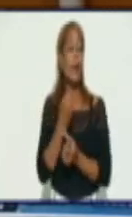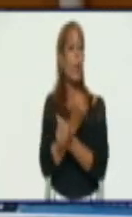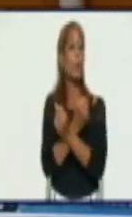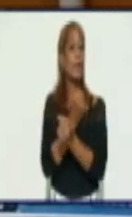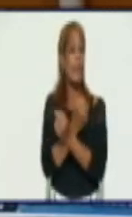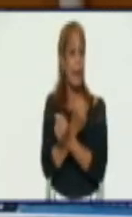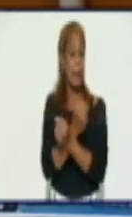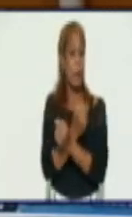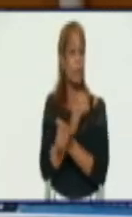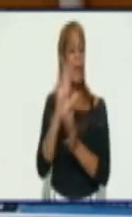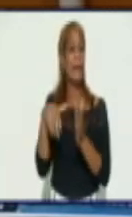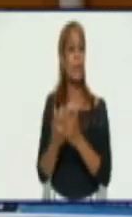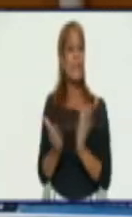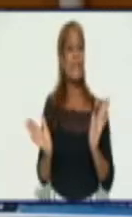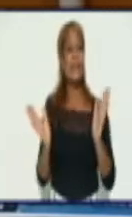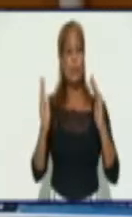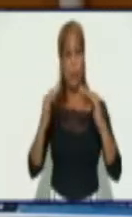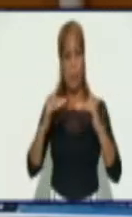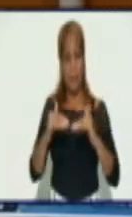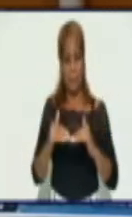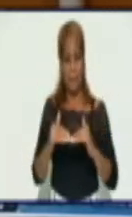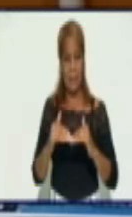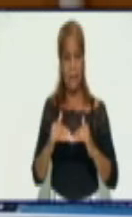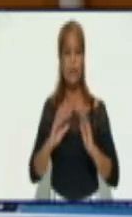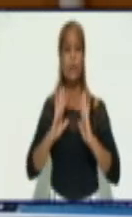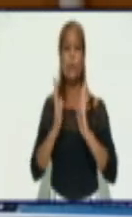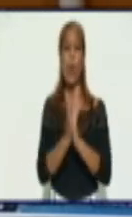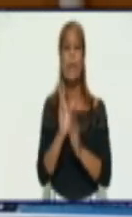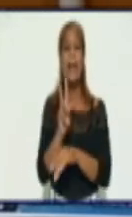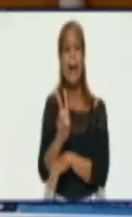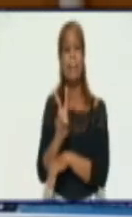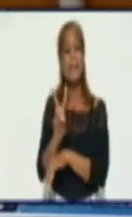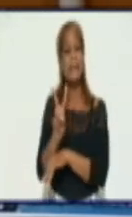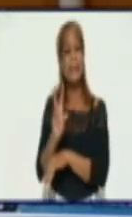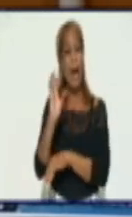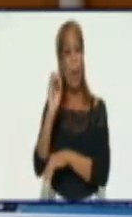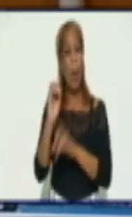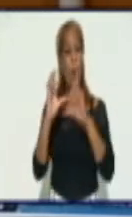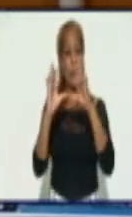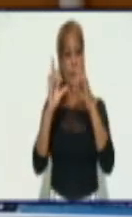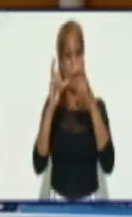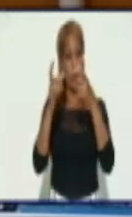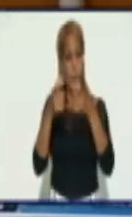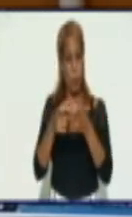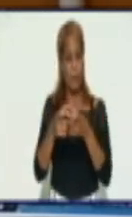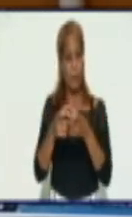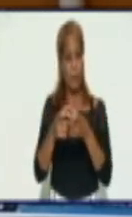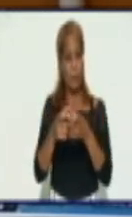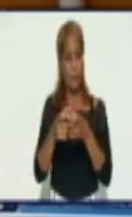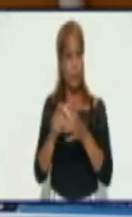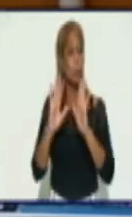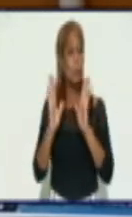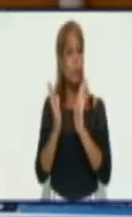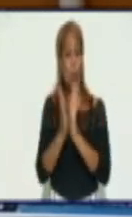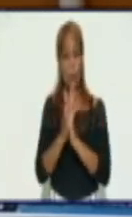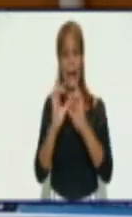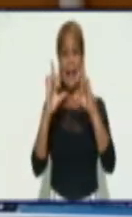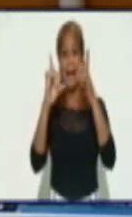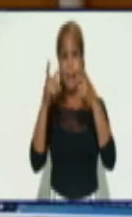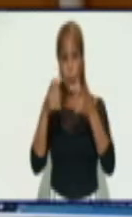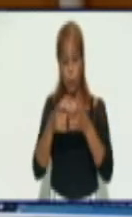se suspende todo tipo de visitas o reuniones y sólo se autorizan a moverse en todo el territorio la provincia bueno la